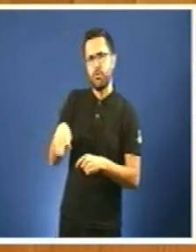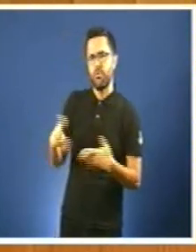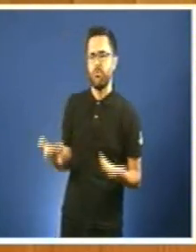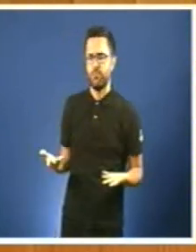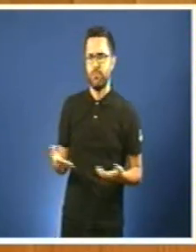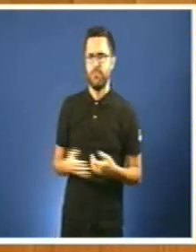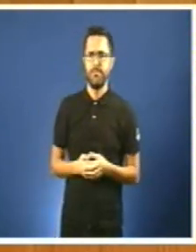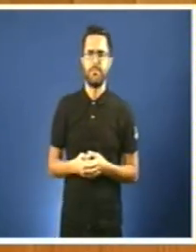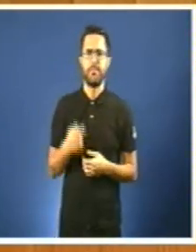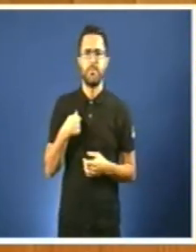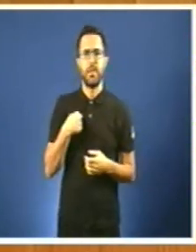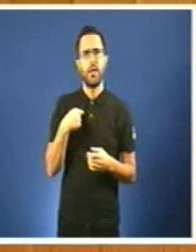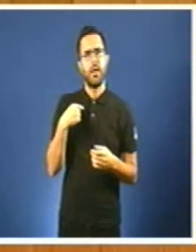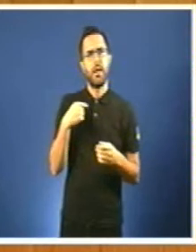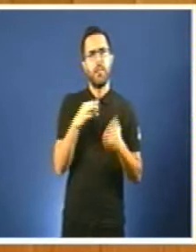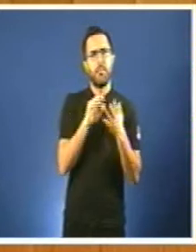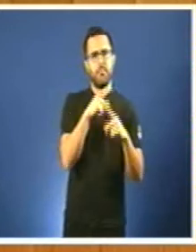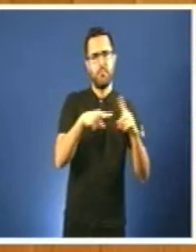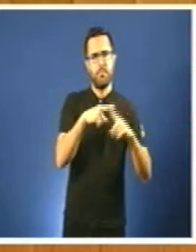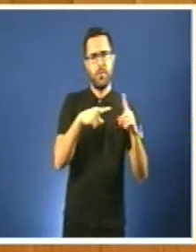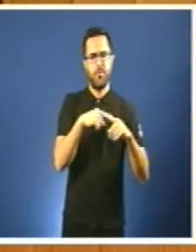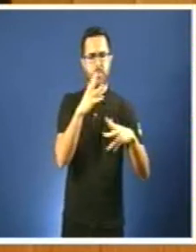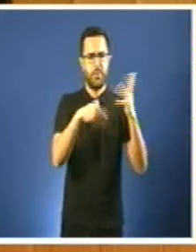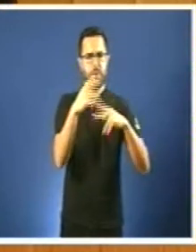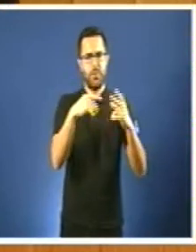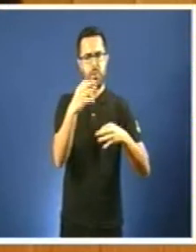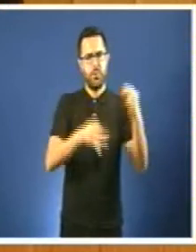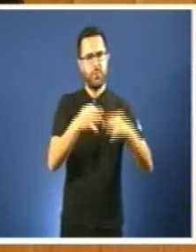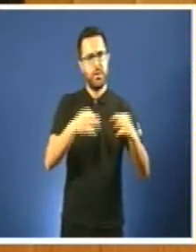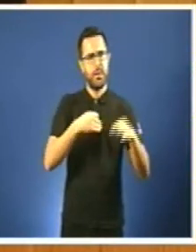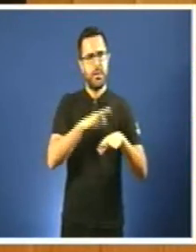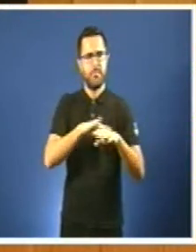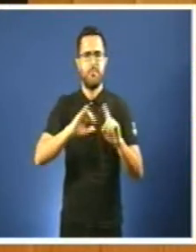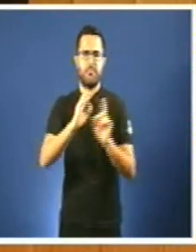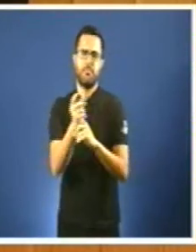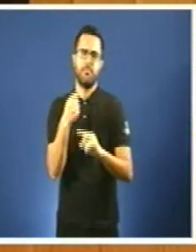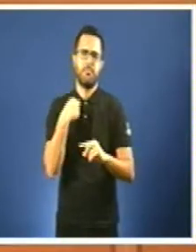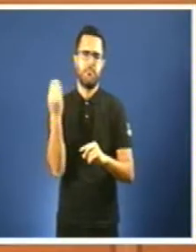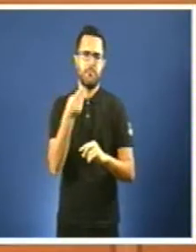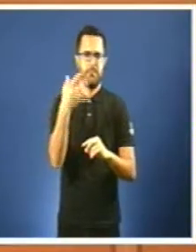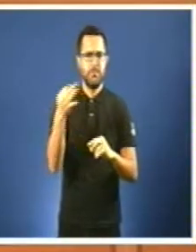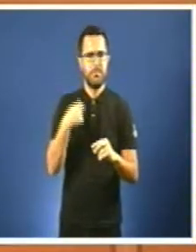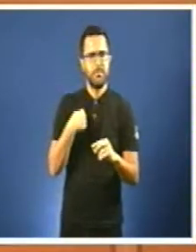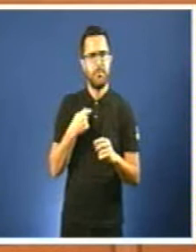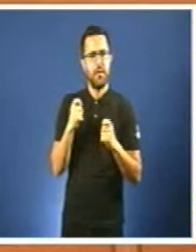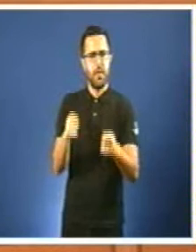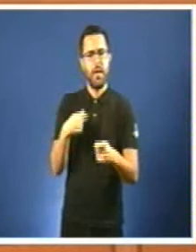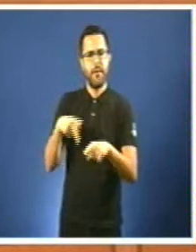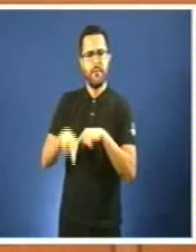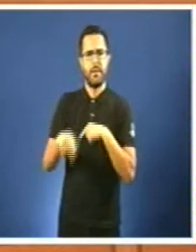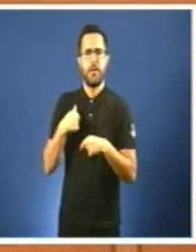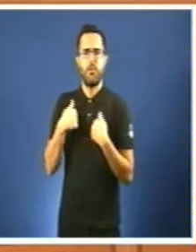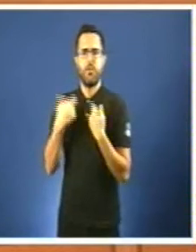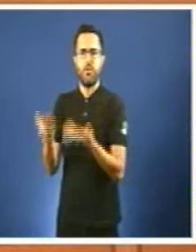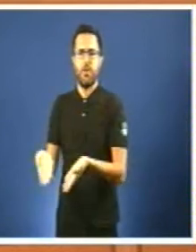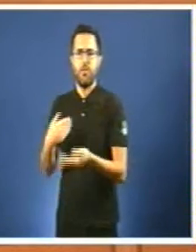dos medios da Administración de Xusticia para a persecución da corrupción? Vai reclamar a prohibición das doacións aos partidos non só das